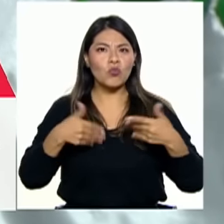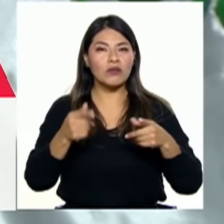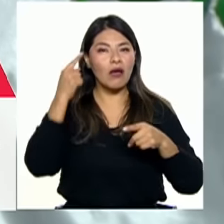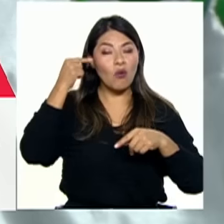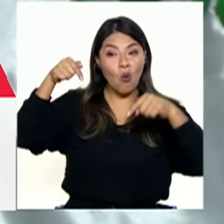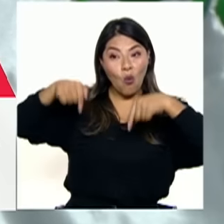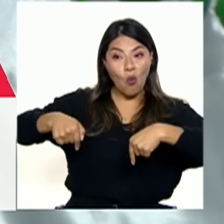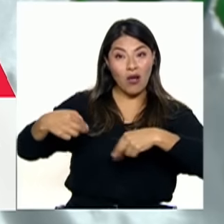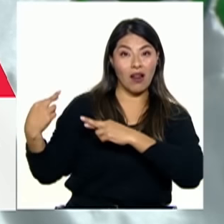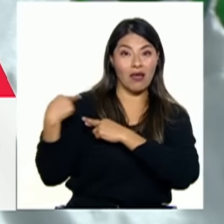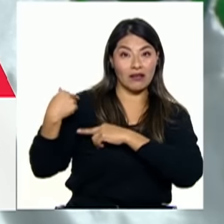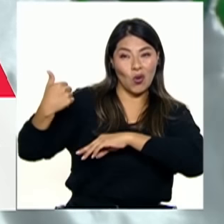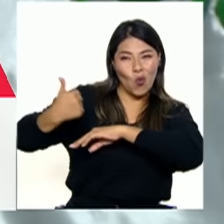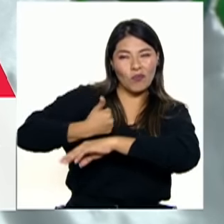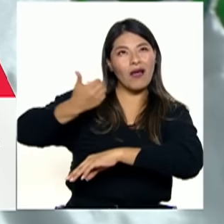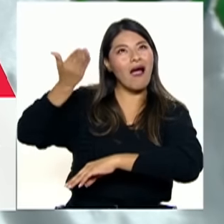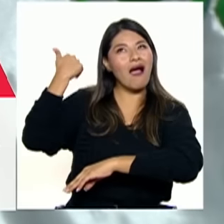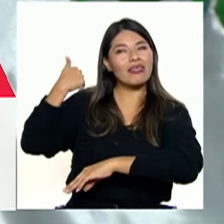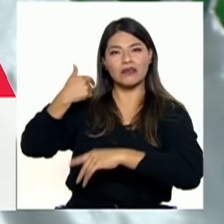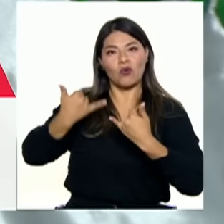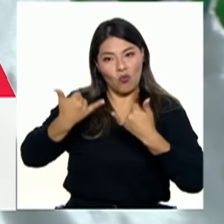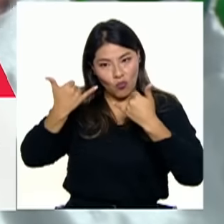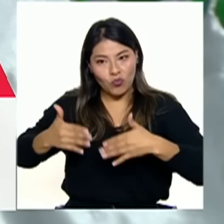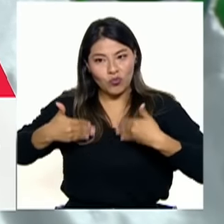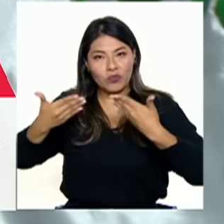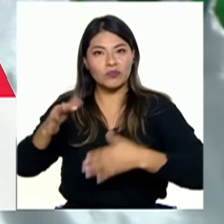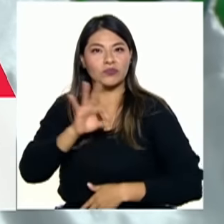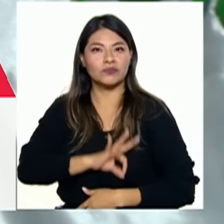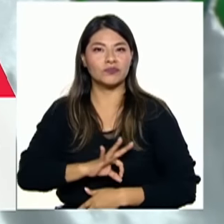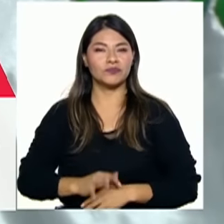generación la culpable de no haberla aprovechado esta vez.